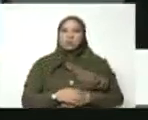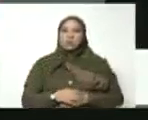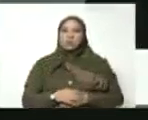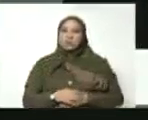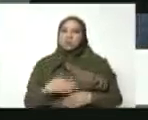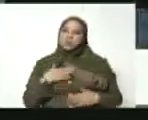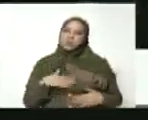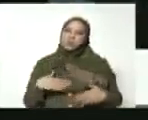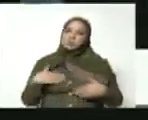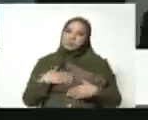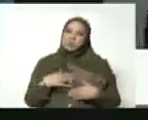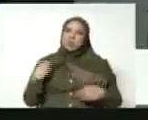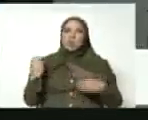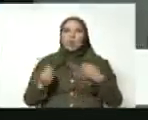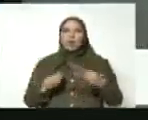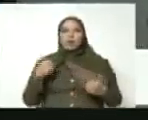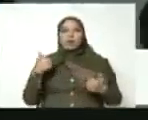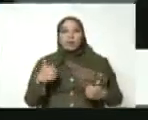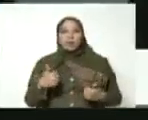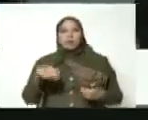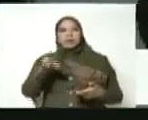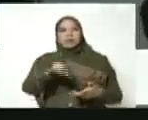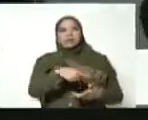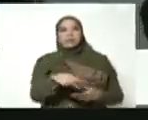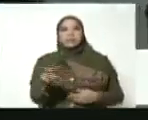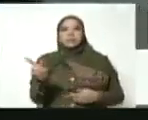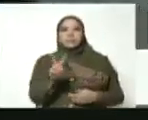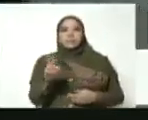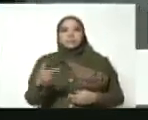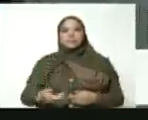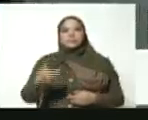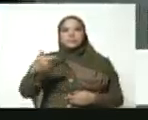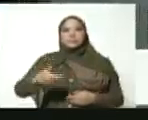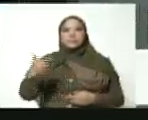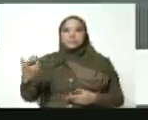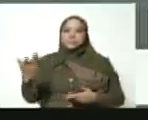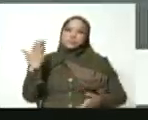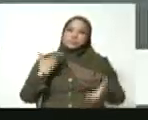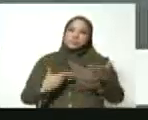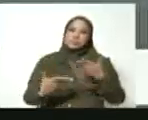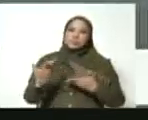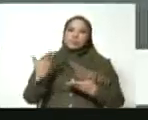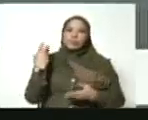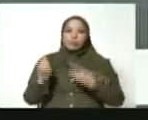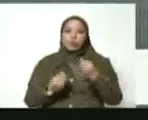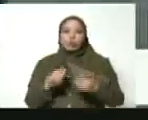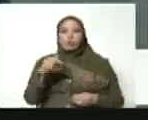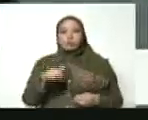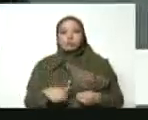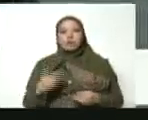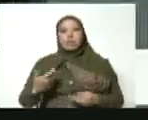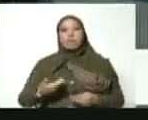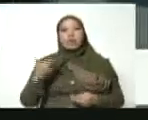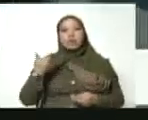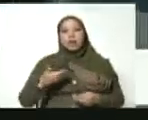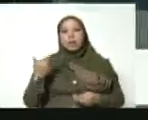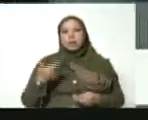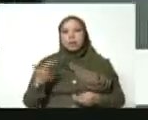está, señor William Osuna, poeta venezolano? La importancia de este intercambio que realizan el día de hoy. Esto es muy